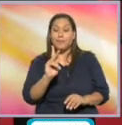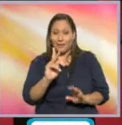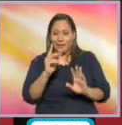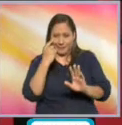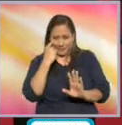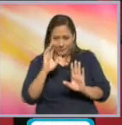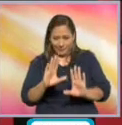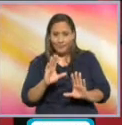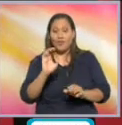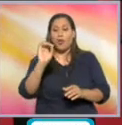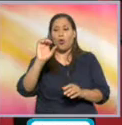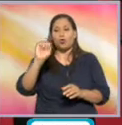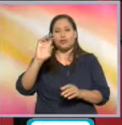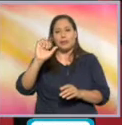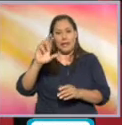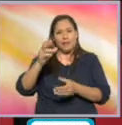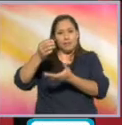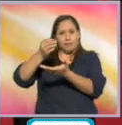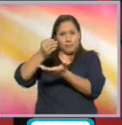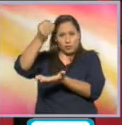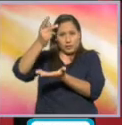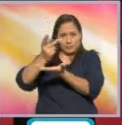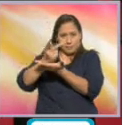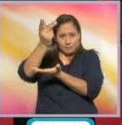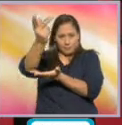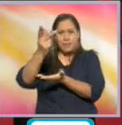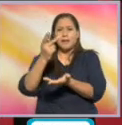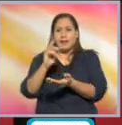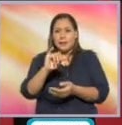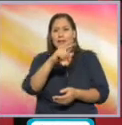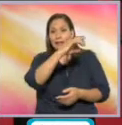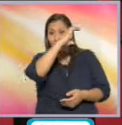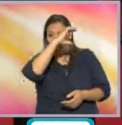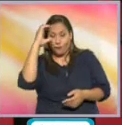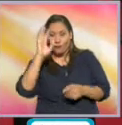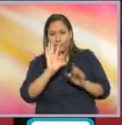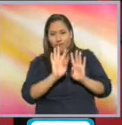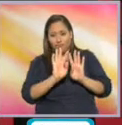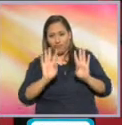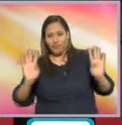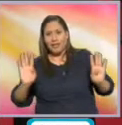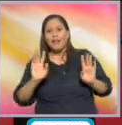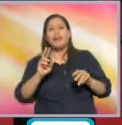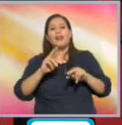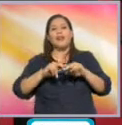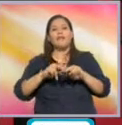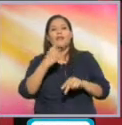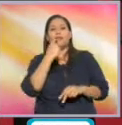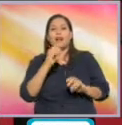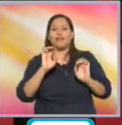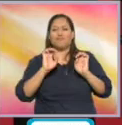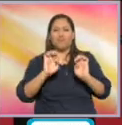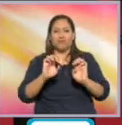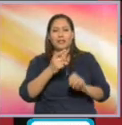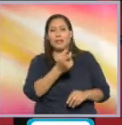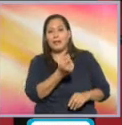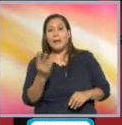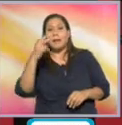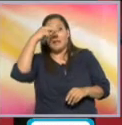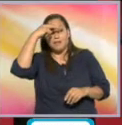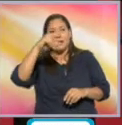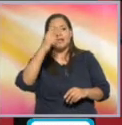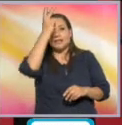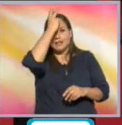una cosa. O sea, los Óscares es también una premiación. Ay, mira, que mira, pusieron, mira. estas son imágenes justamente de esta célebre alfombra roja, Diego donde los Luna, mexicanos Chivo estaban,